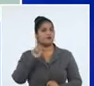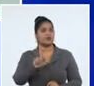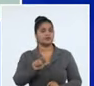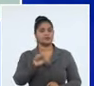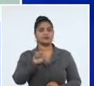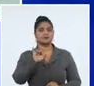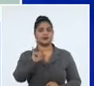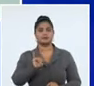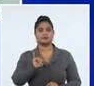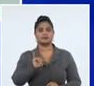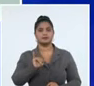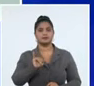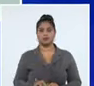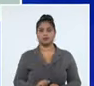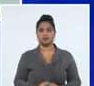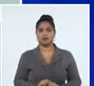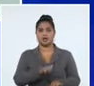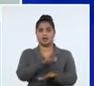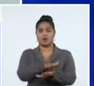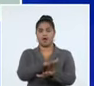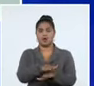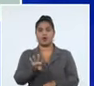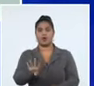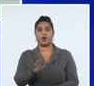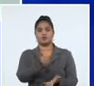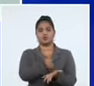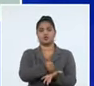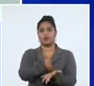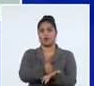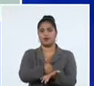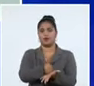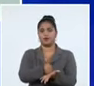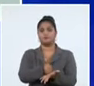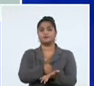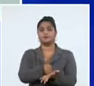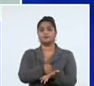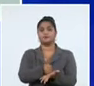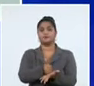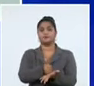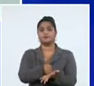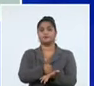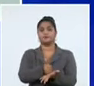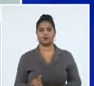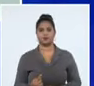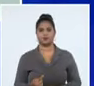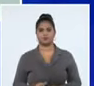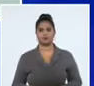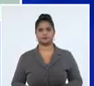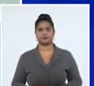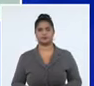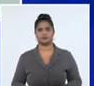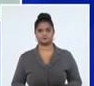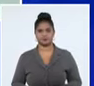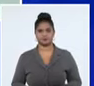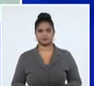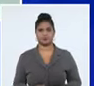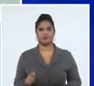uno, Majagua, Ciego de Ávila y Baraguá un caso autóctono. Provincia de